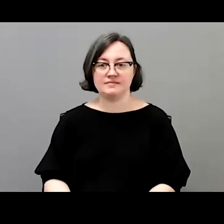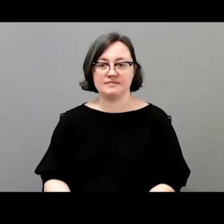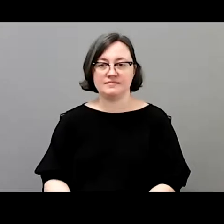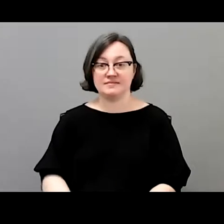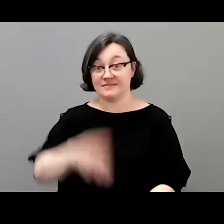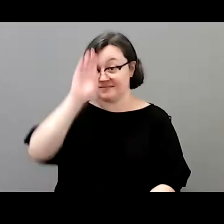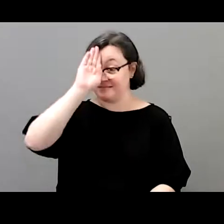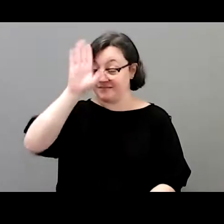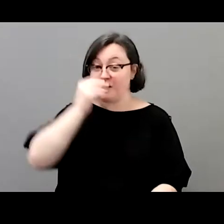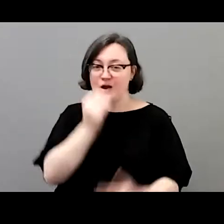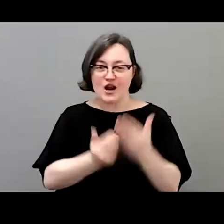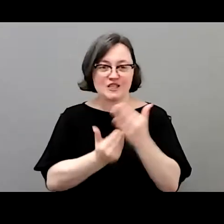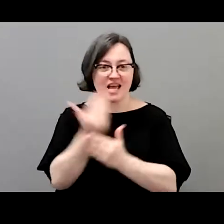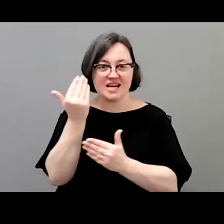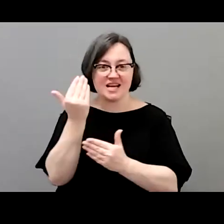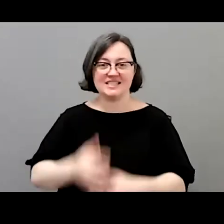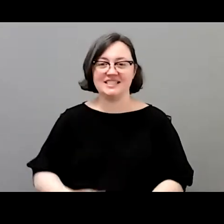Buenos días.